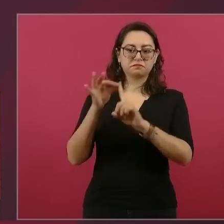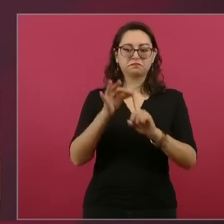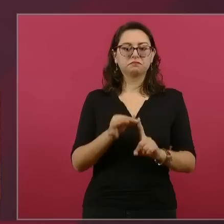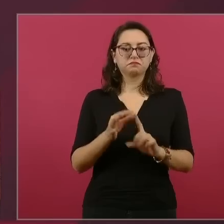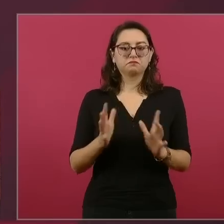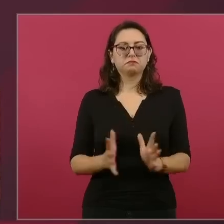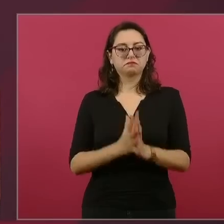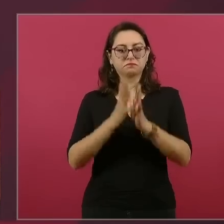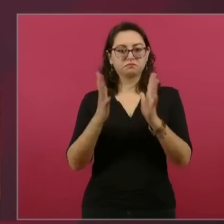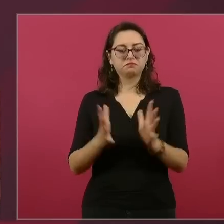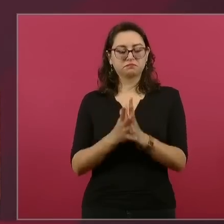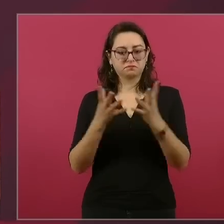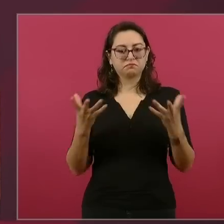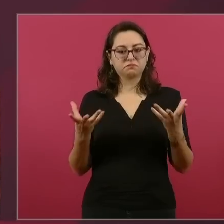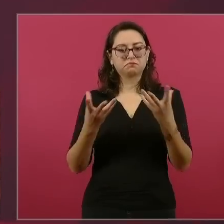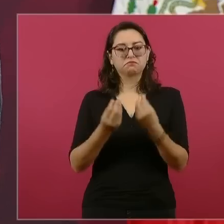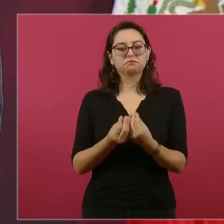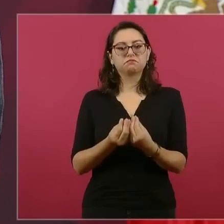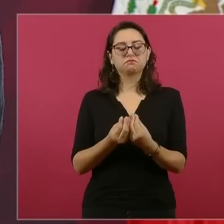Y